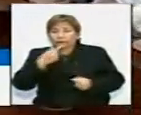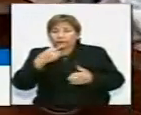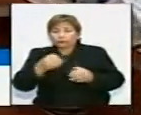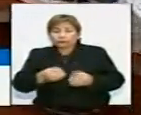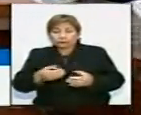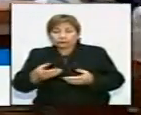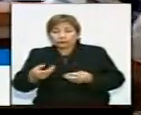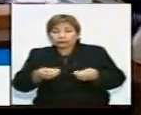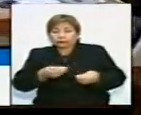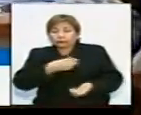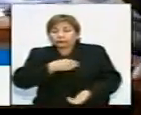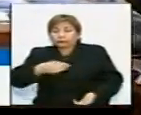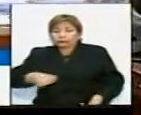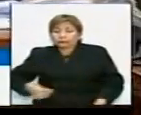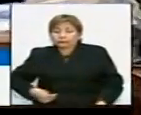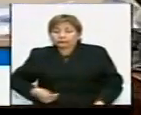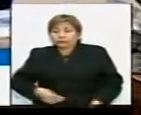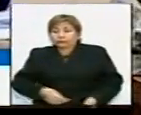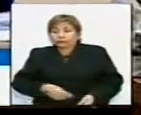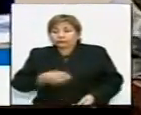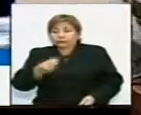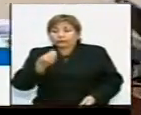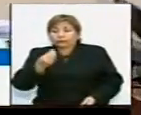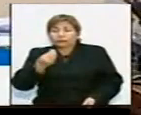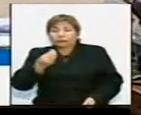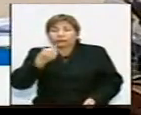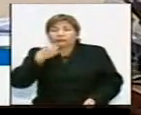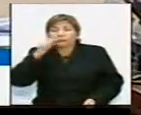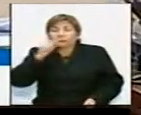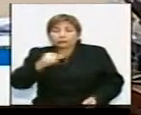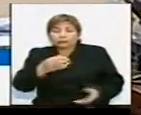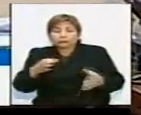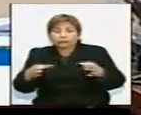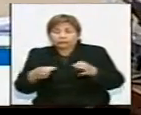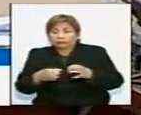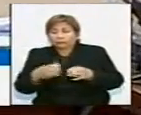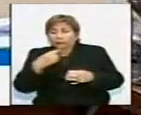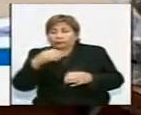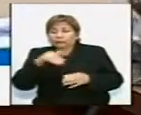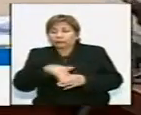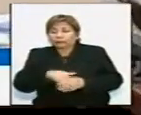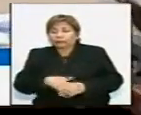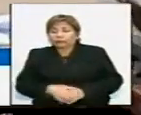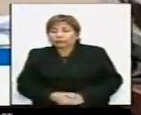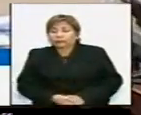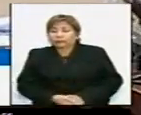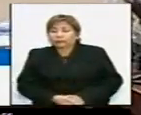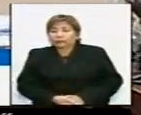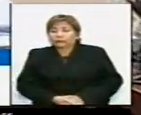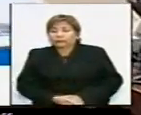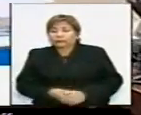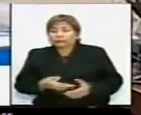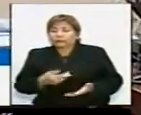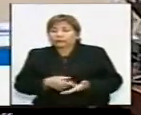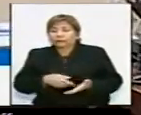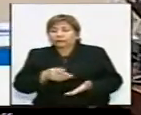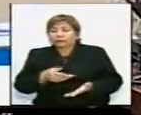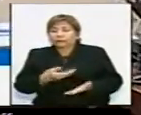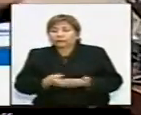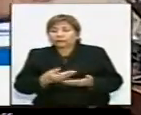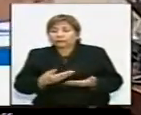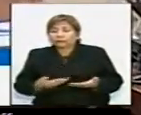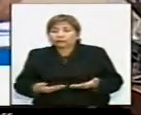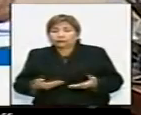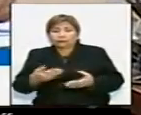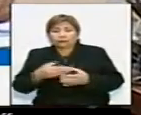del Ejecutivo. ¿Por qué? Porque este Congreso, y usted me ha votado, que se le dio facultades para que